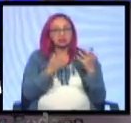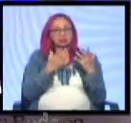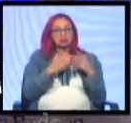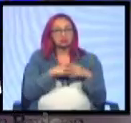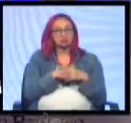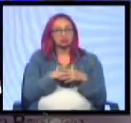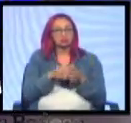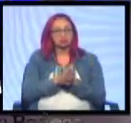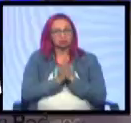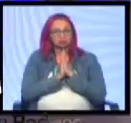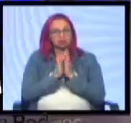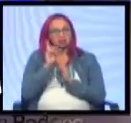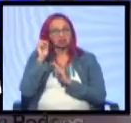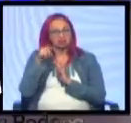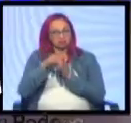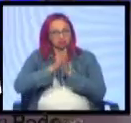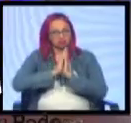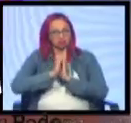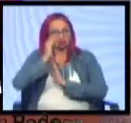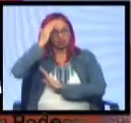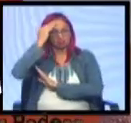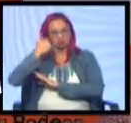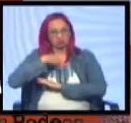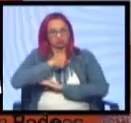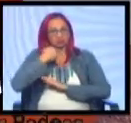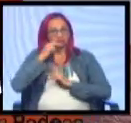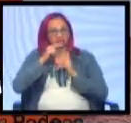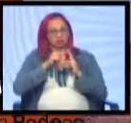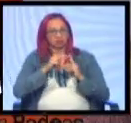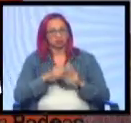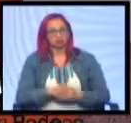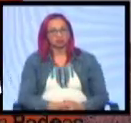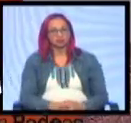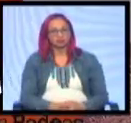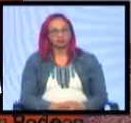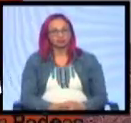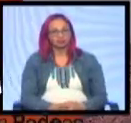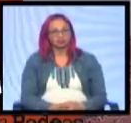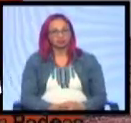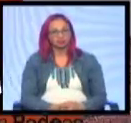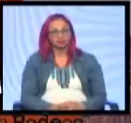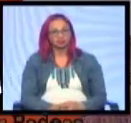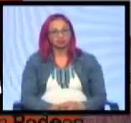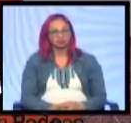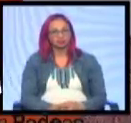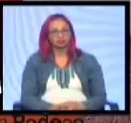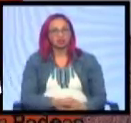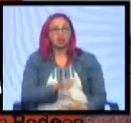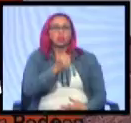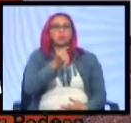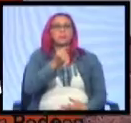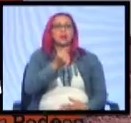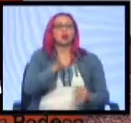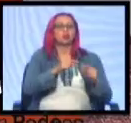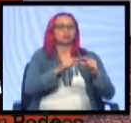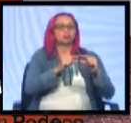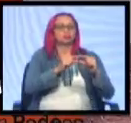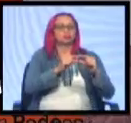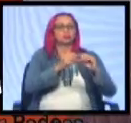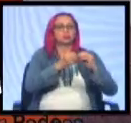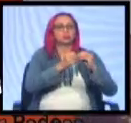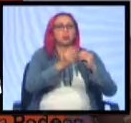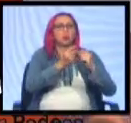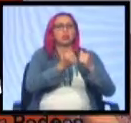No, se solicita. Debe solicitarse porque tenemos que conocer, ¿verdad? ¿Cuánto va a costar el número? ¿Cuántos